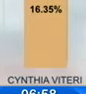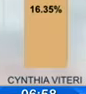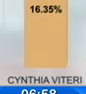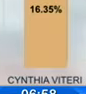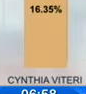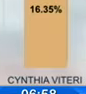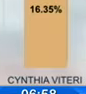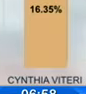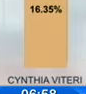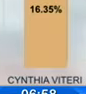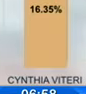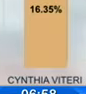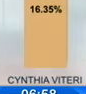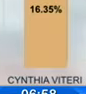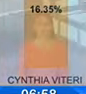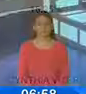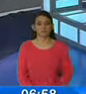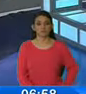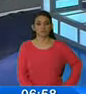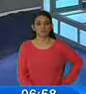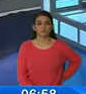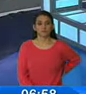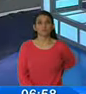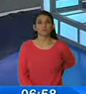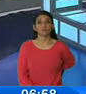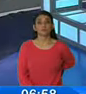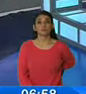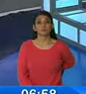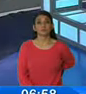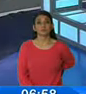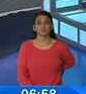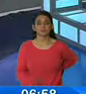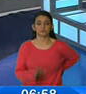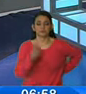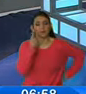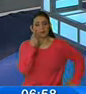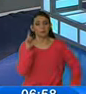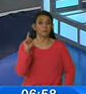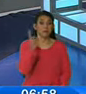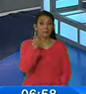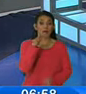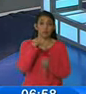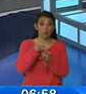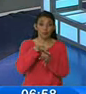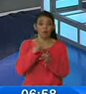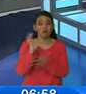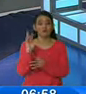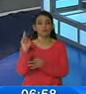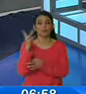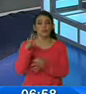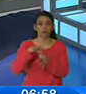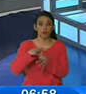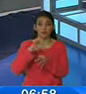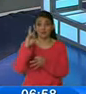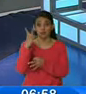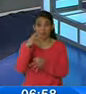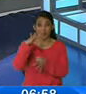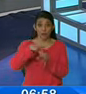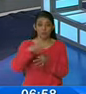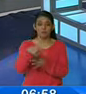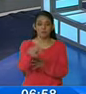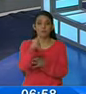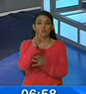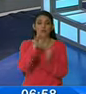vuelta. De lo contrario, vendrá la segunda vuelta. Así es, y esto se dará, si es que todo sale bien, el día 2 de abril, que